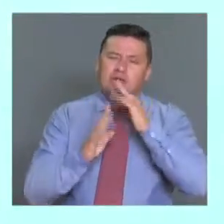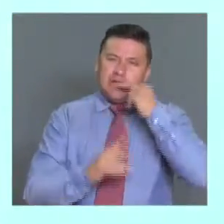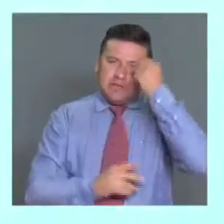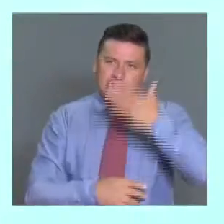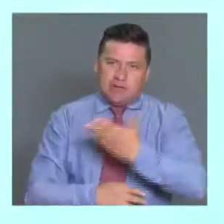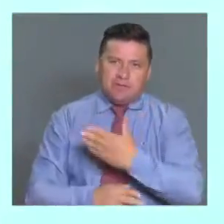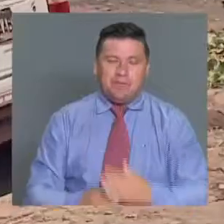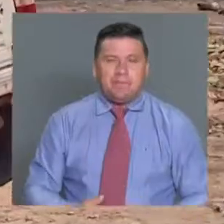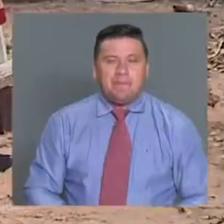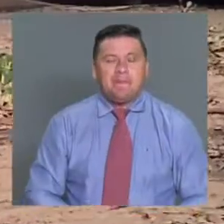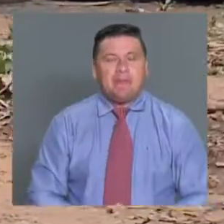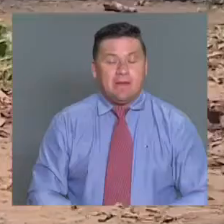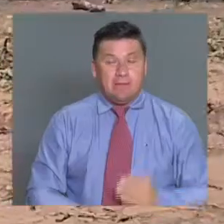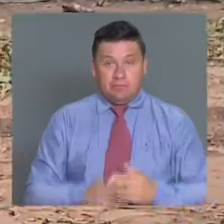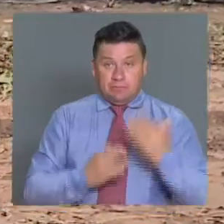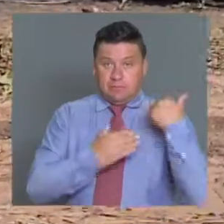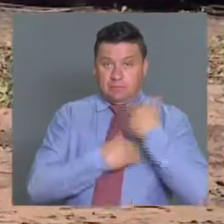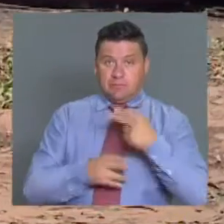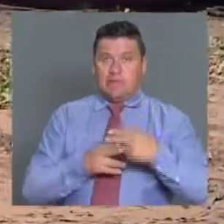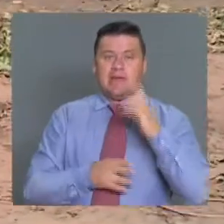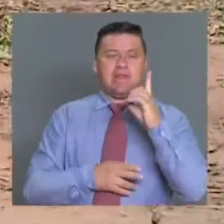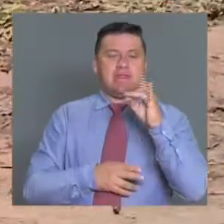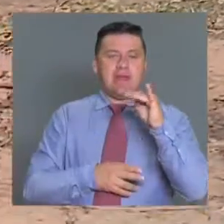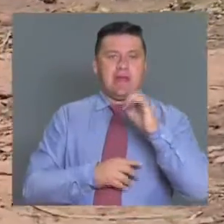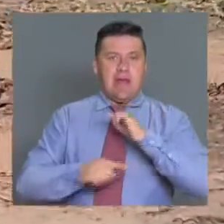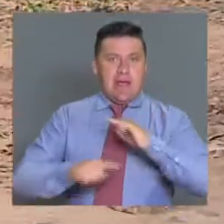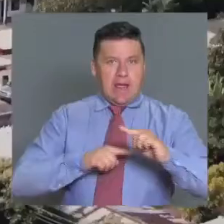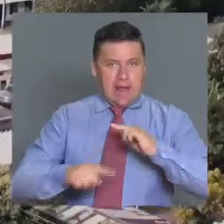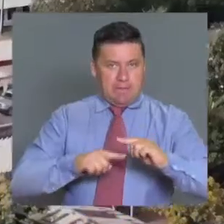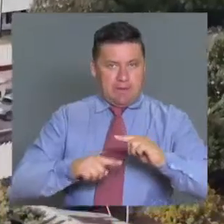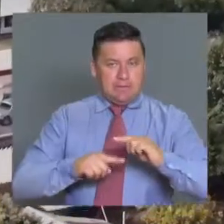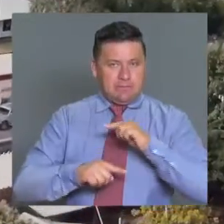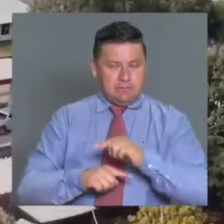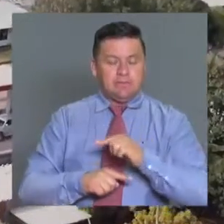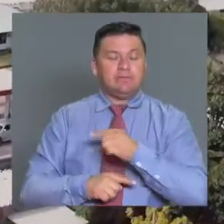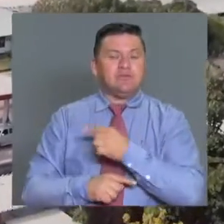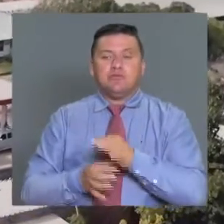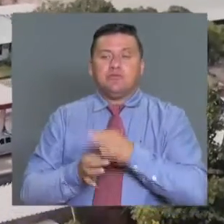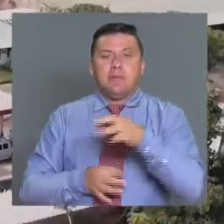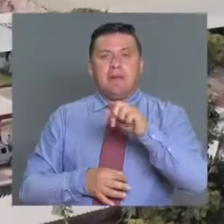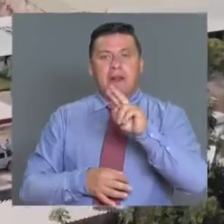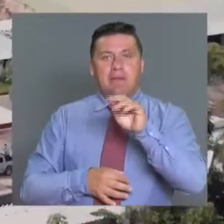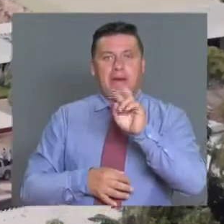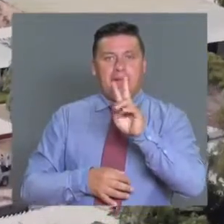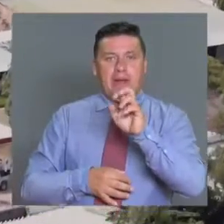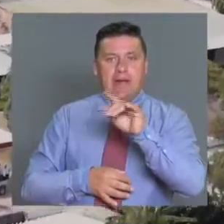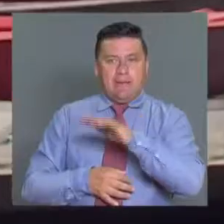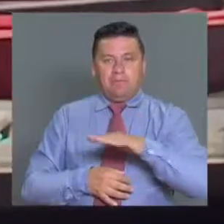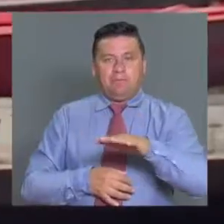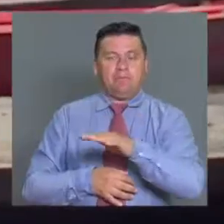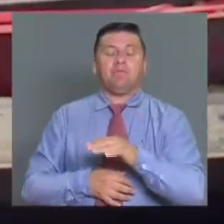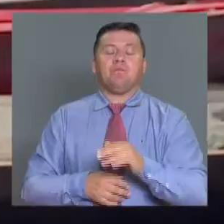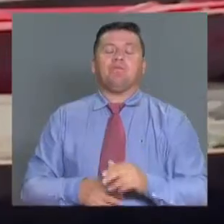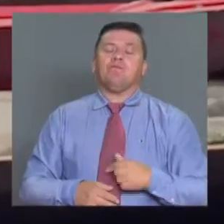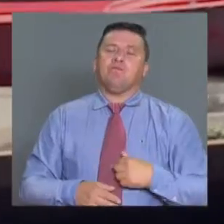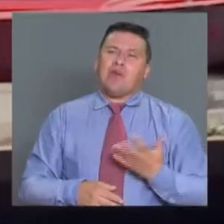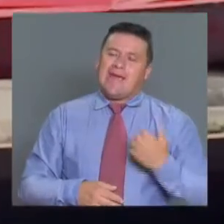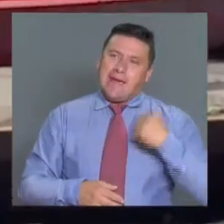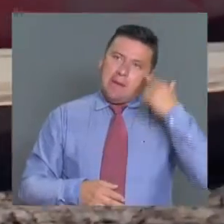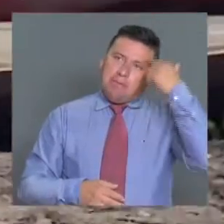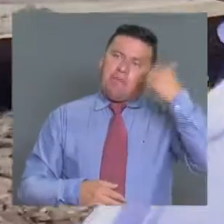su historia diana santiago de segre sada administración pública territorial en la primavera meta su vida cambió cuando decidió